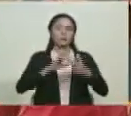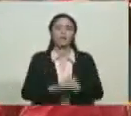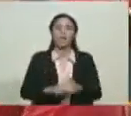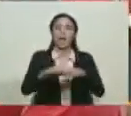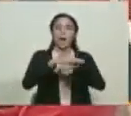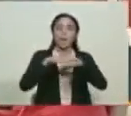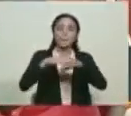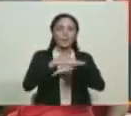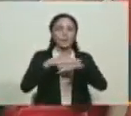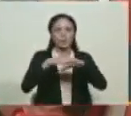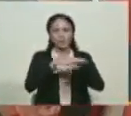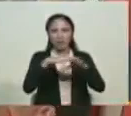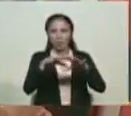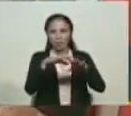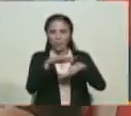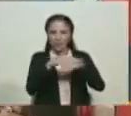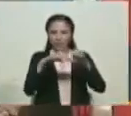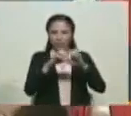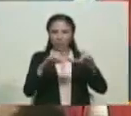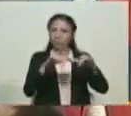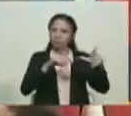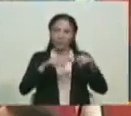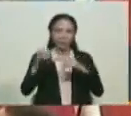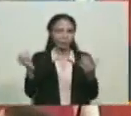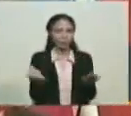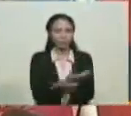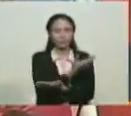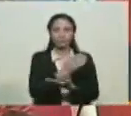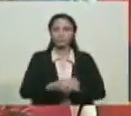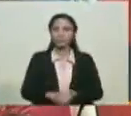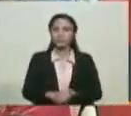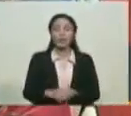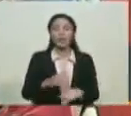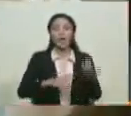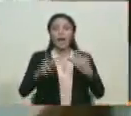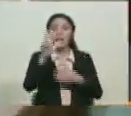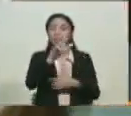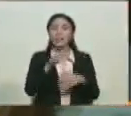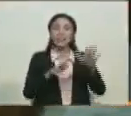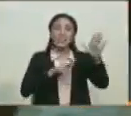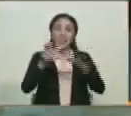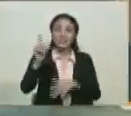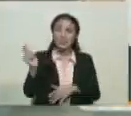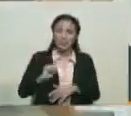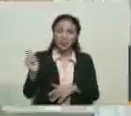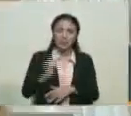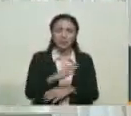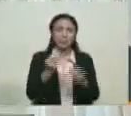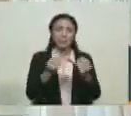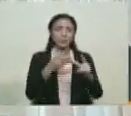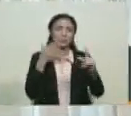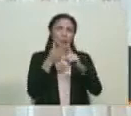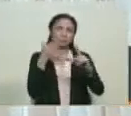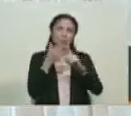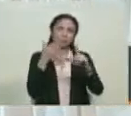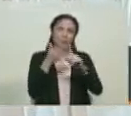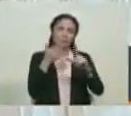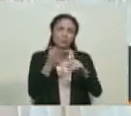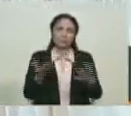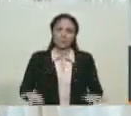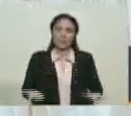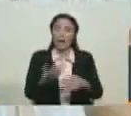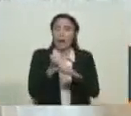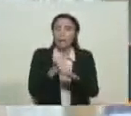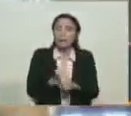de Colonias, nos vamos de la OEA. Ratificado, ya van 13 meses de los 24 que tenemos que esperar para que se